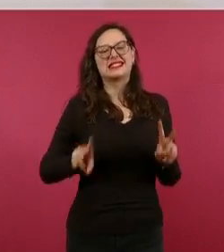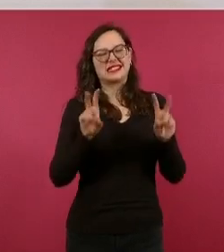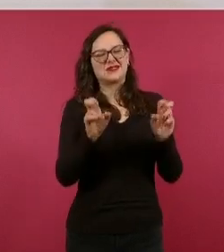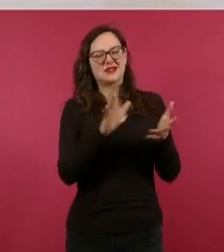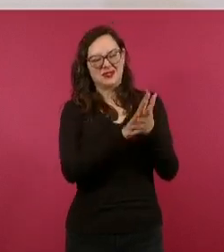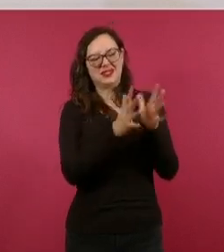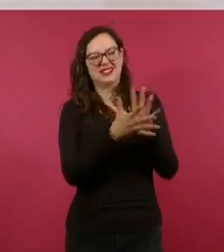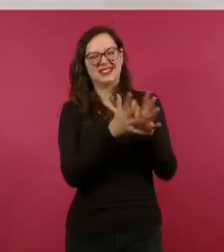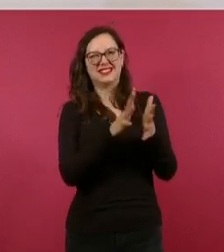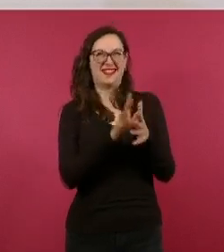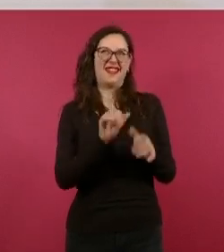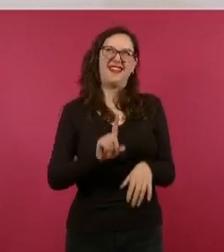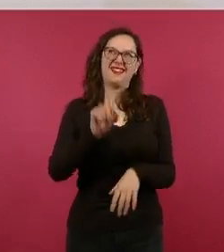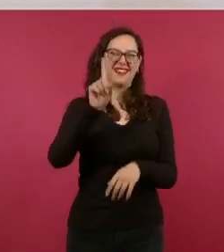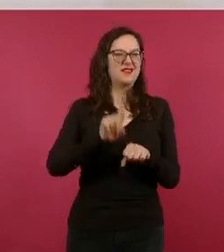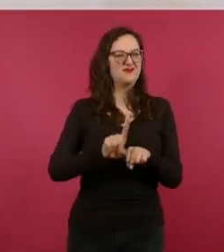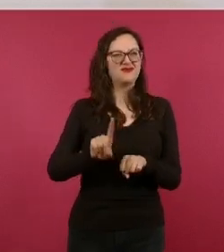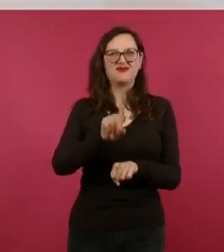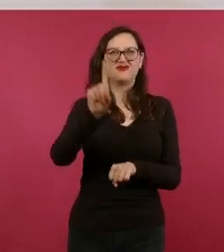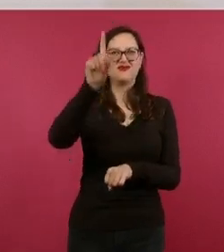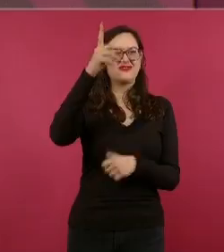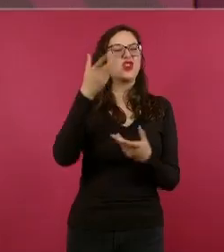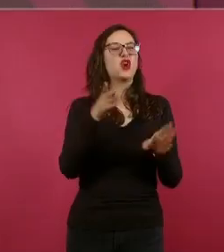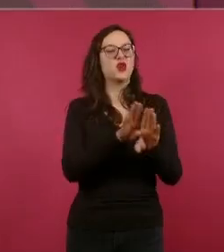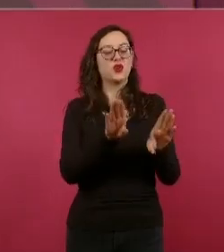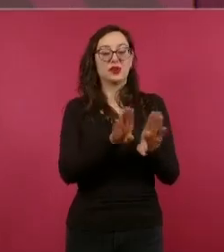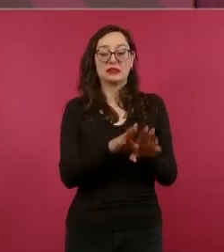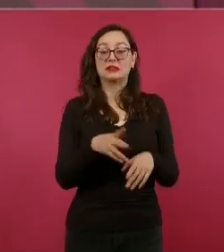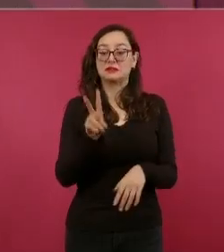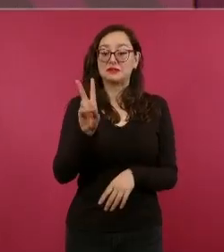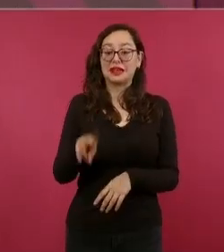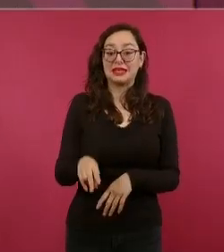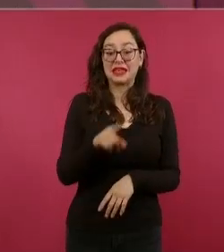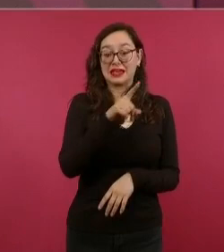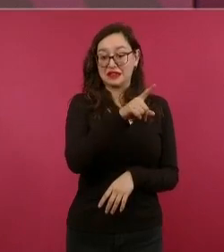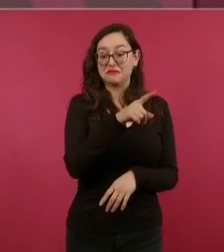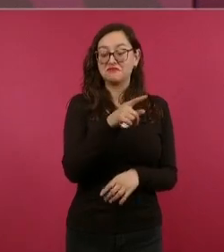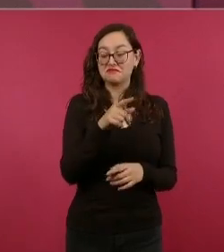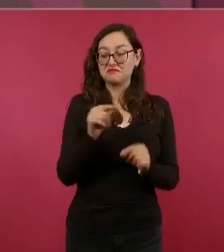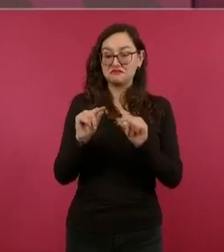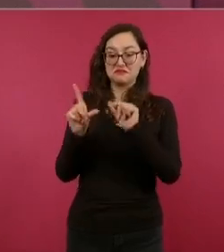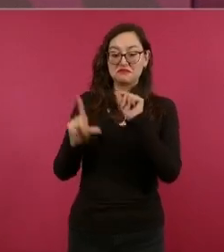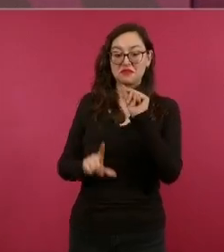México, le tienen mucha admiración a nuestro país.